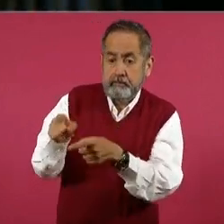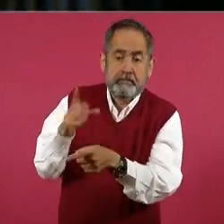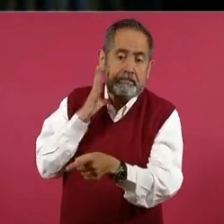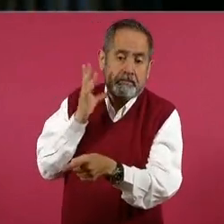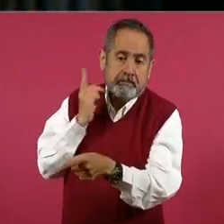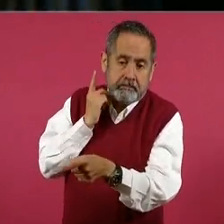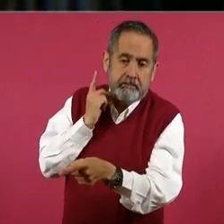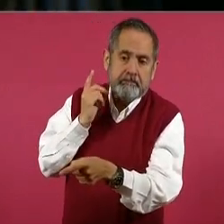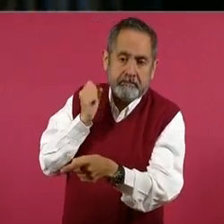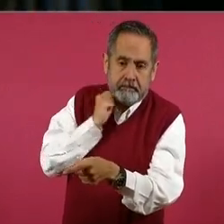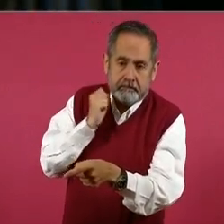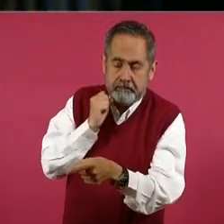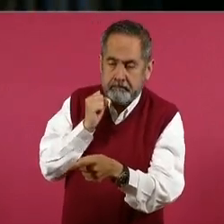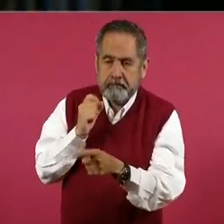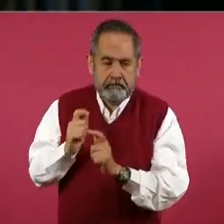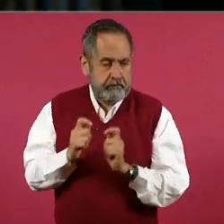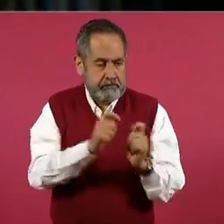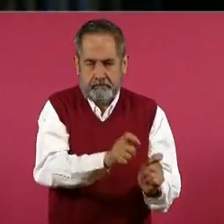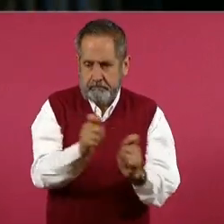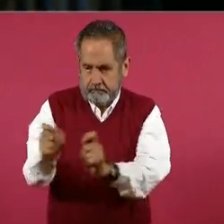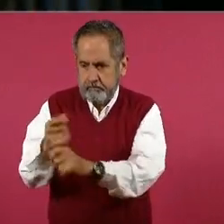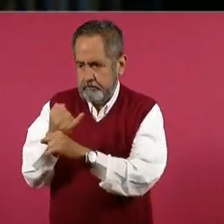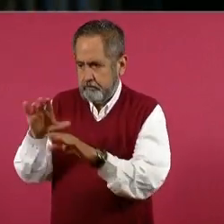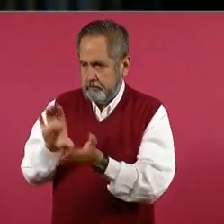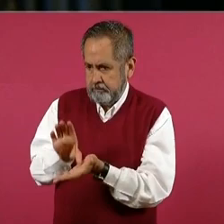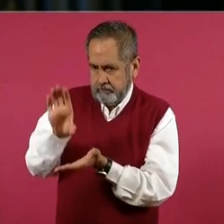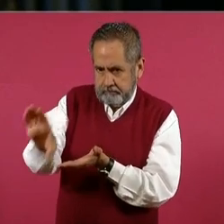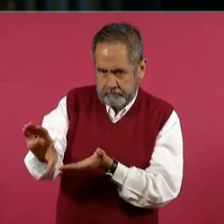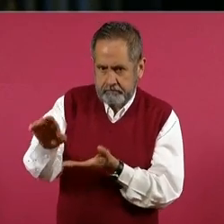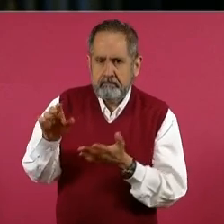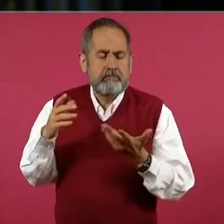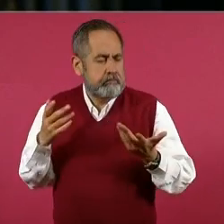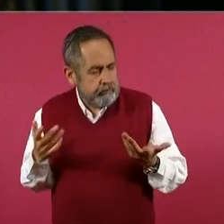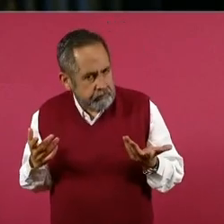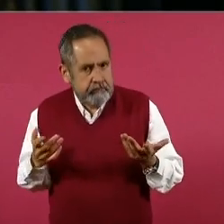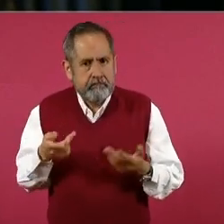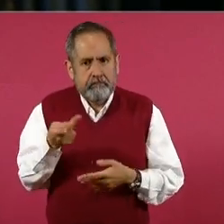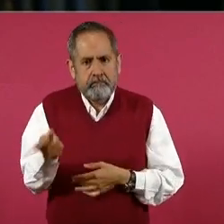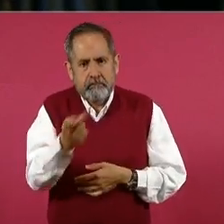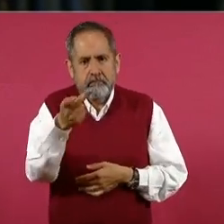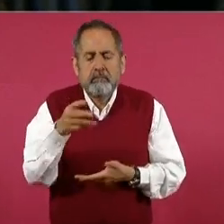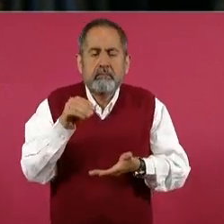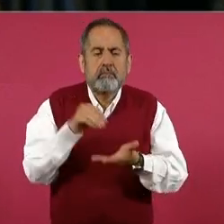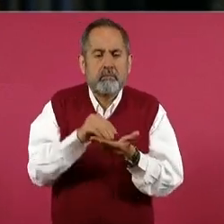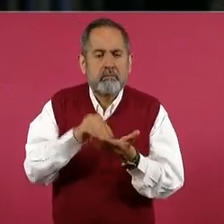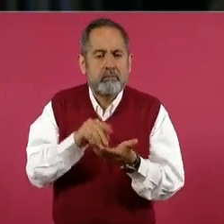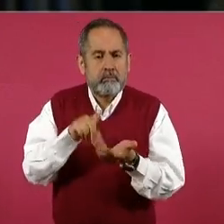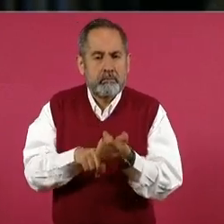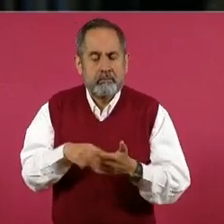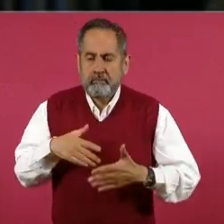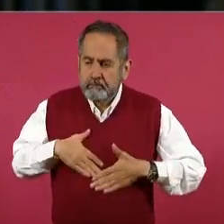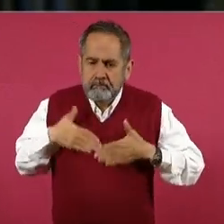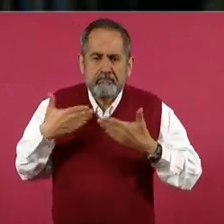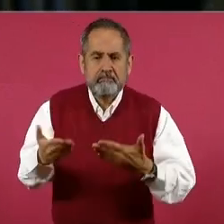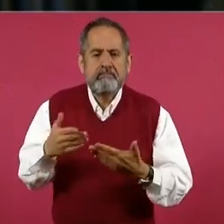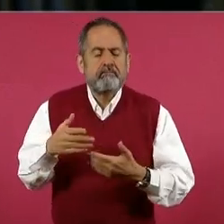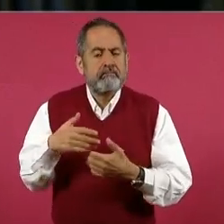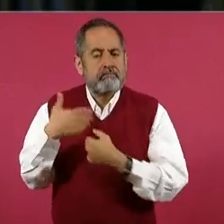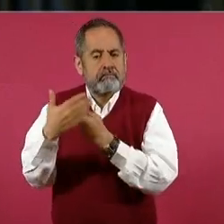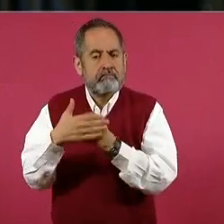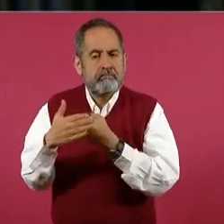Cámara de Diputados como en la Cámara de Senadores. Preguntarle, presidente, si sigue teniendo confianza en que el Tribunal